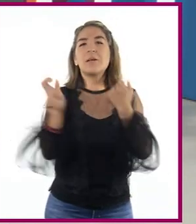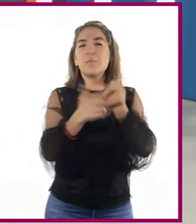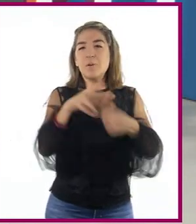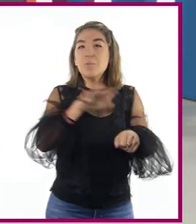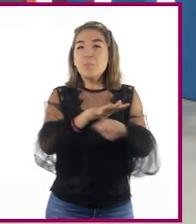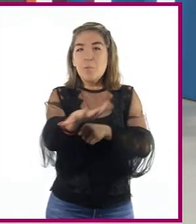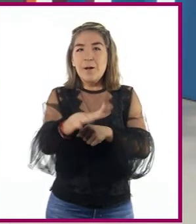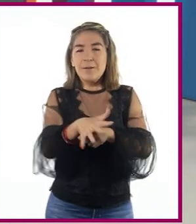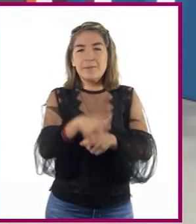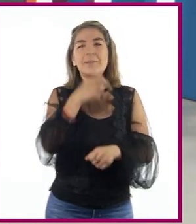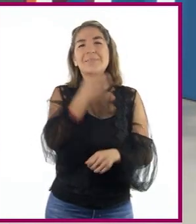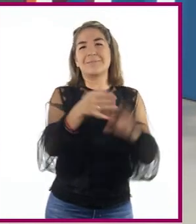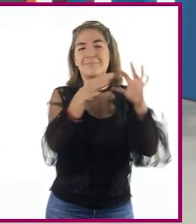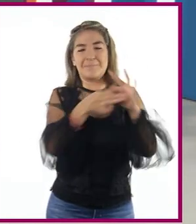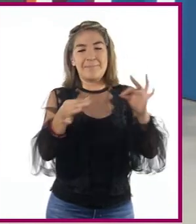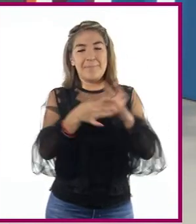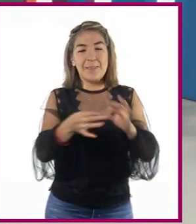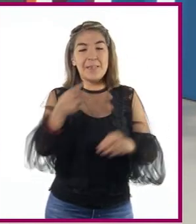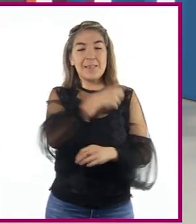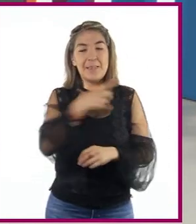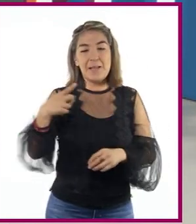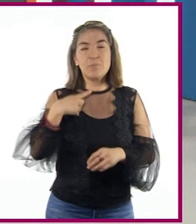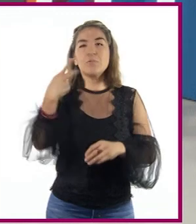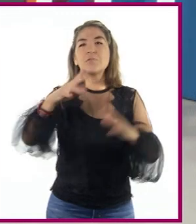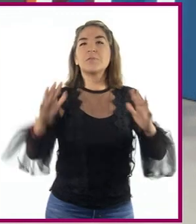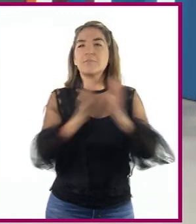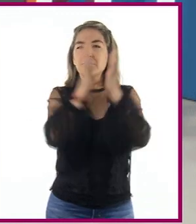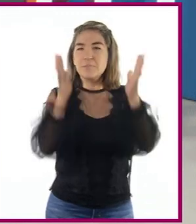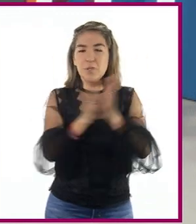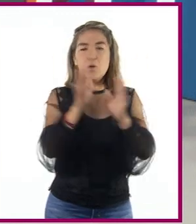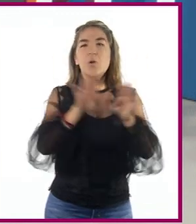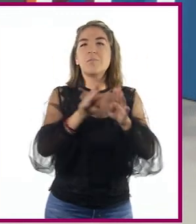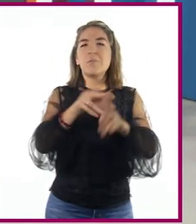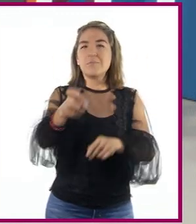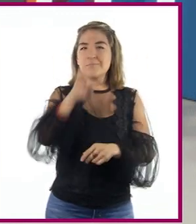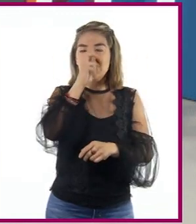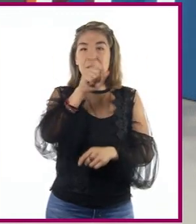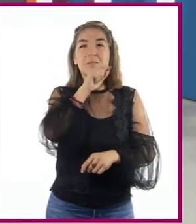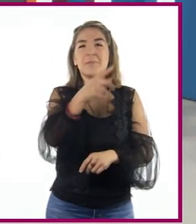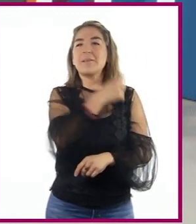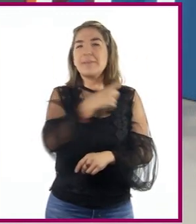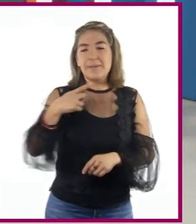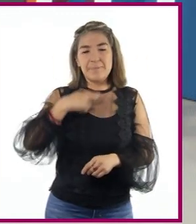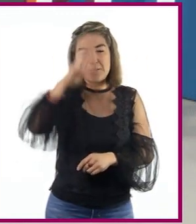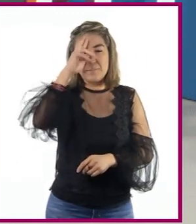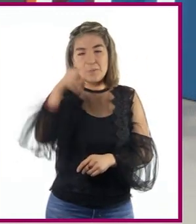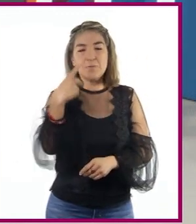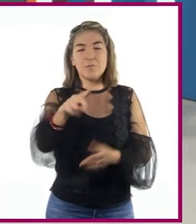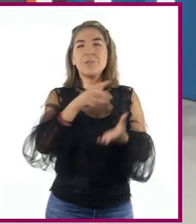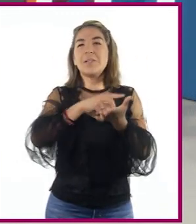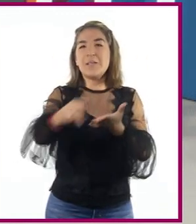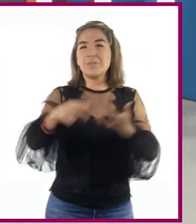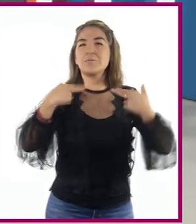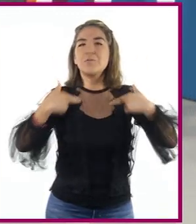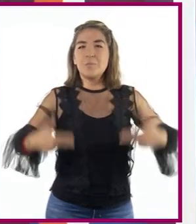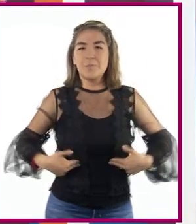son, entre otros, tener un régimen democrático parlamentario y respetar los derechos